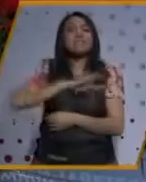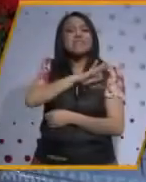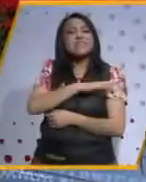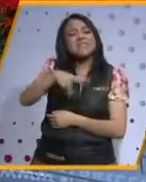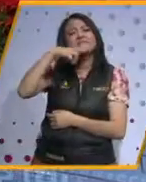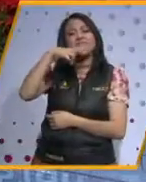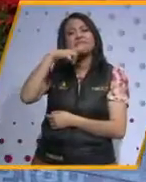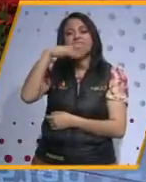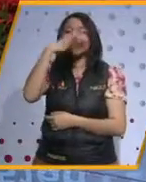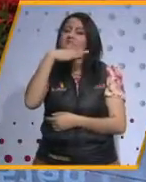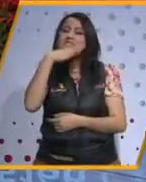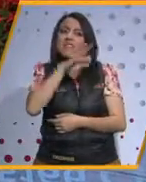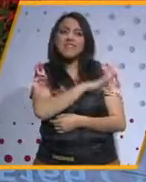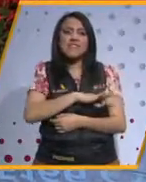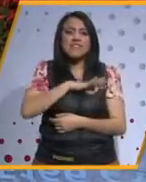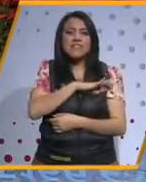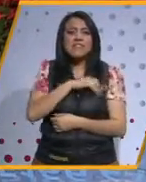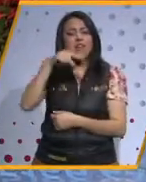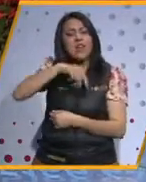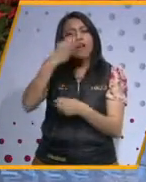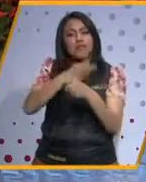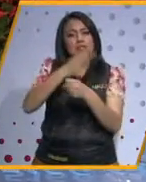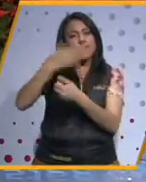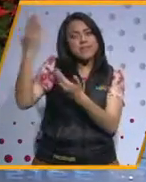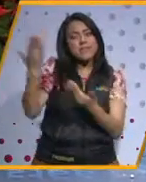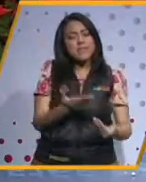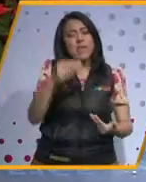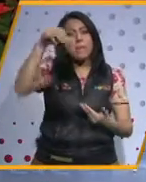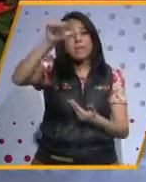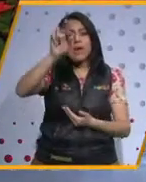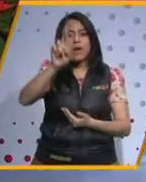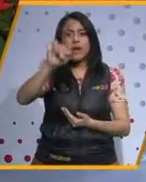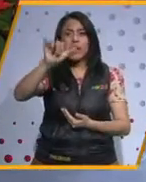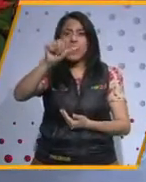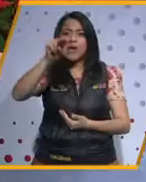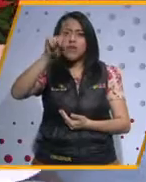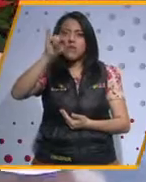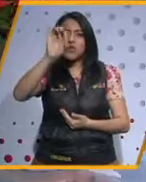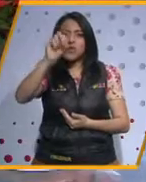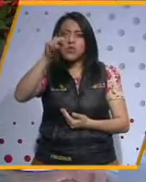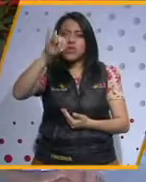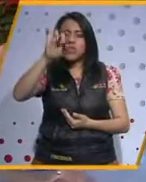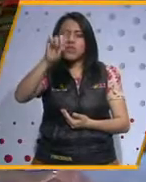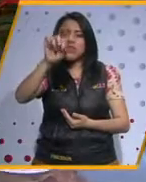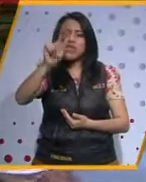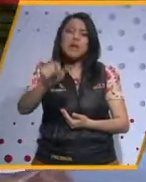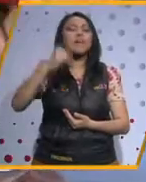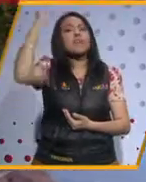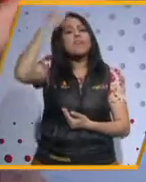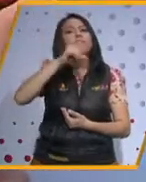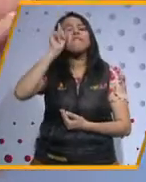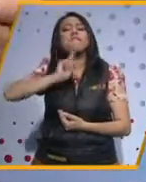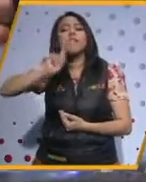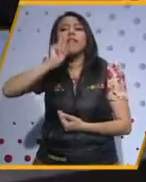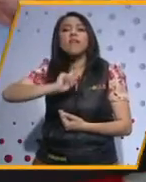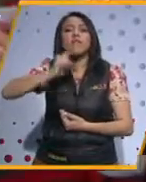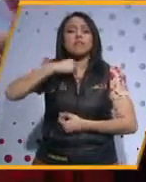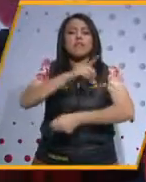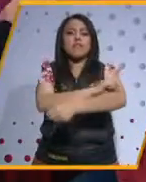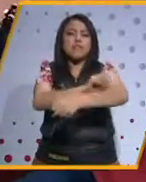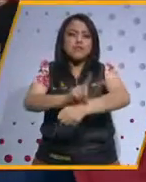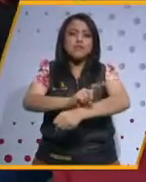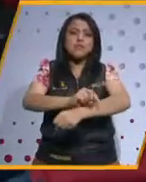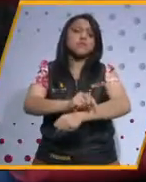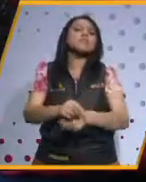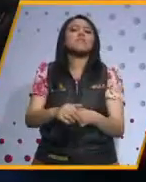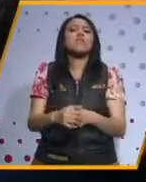en el estudio. Te agradezco que estén con nosotros María Antonieta Hidalgo Torres, jefa delegacional en Álvaro Obregón. Bienvenida, ¿cómo estás? Qué gusto tenerte. Gracias. Gracias. Y con